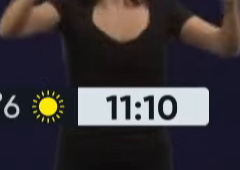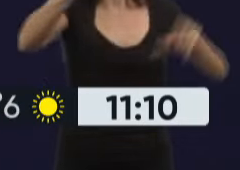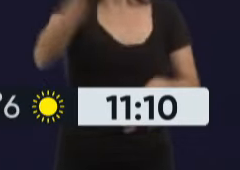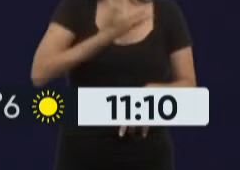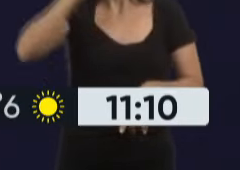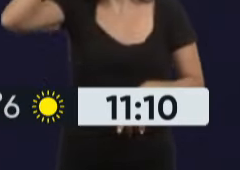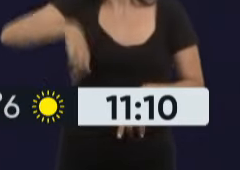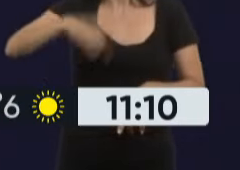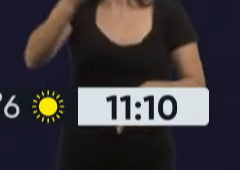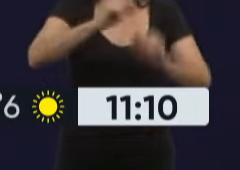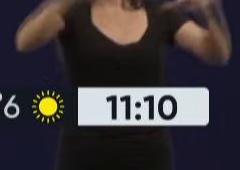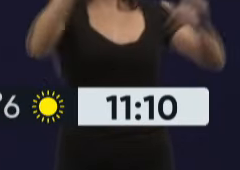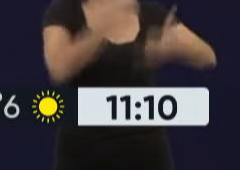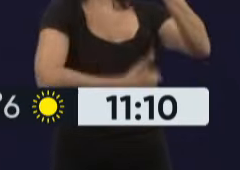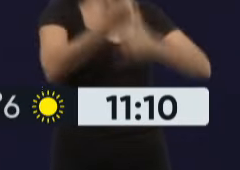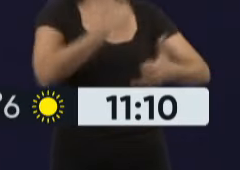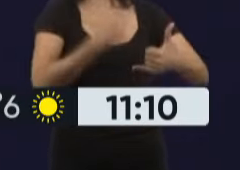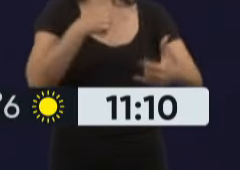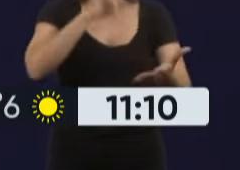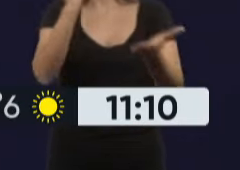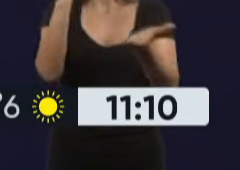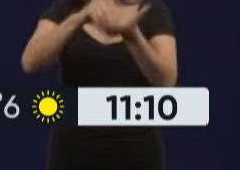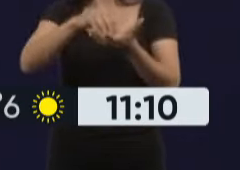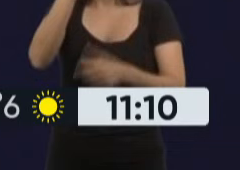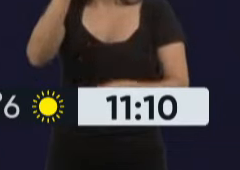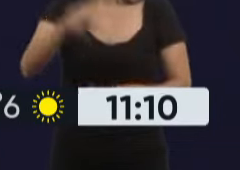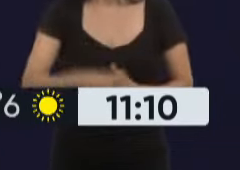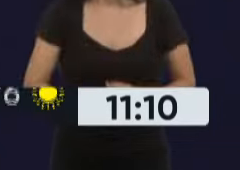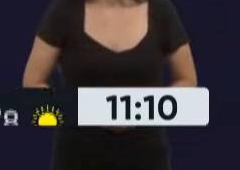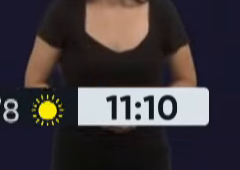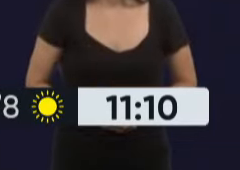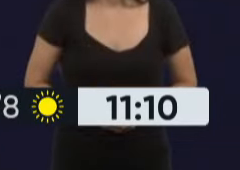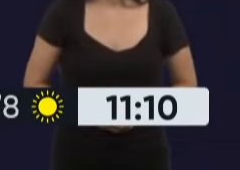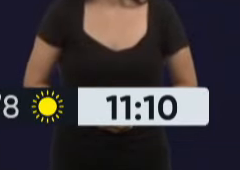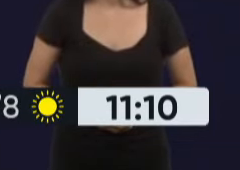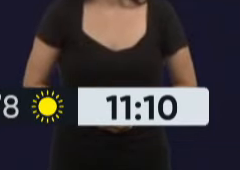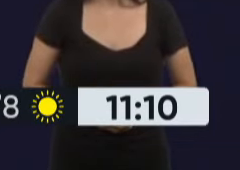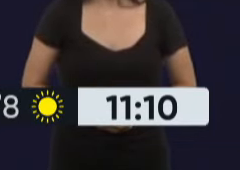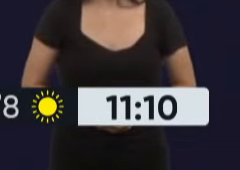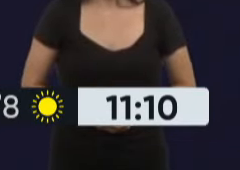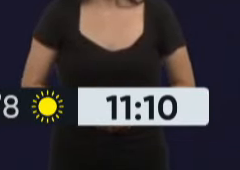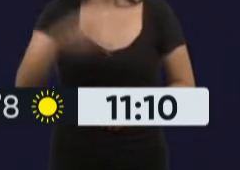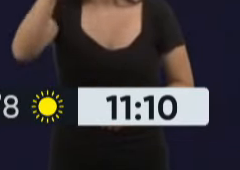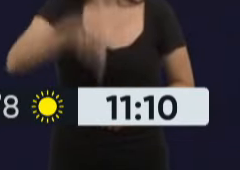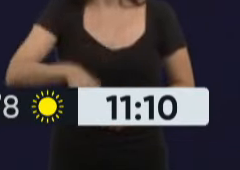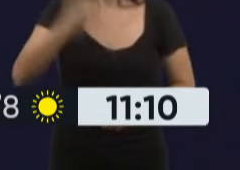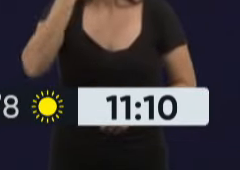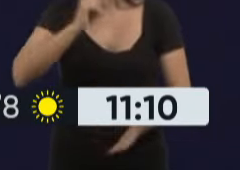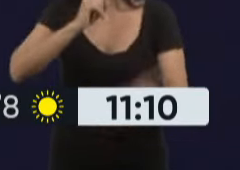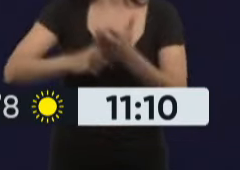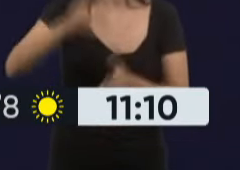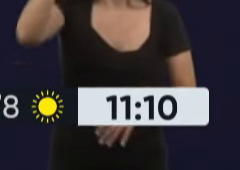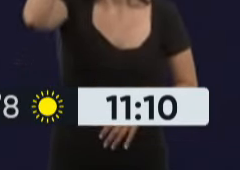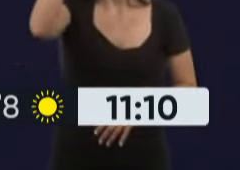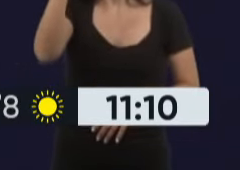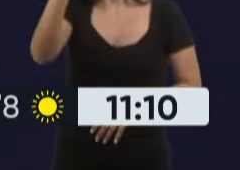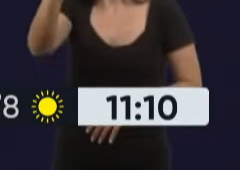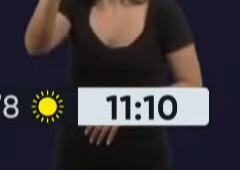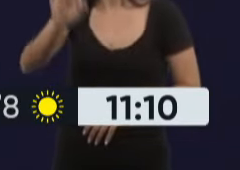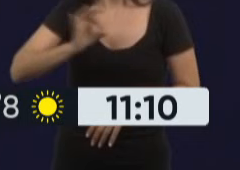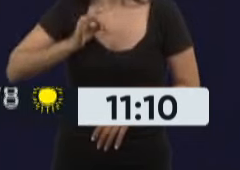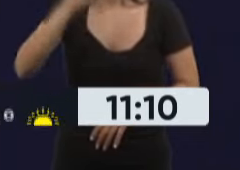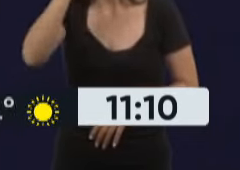como corresponde Por último señalar que hoy se publicó el decreto 830 del